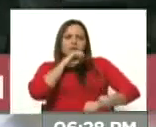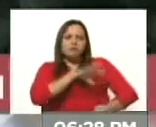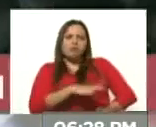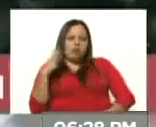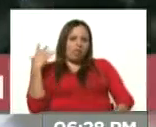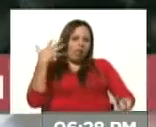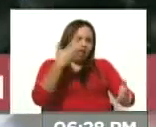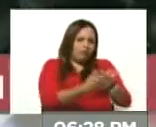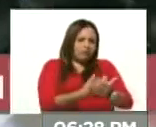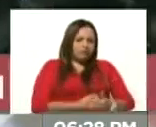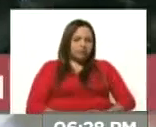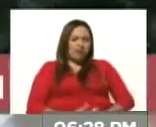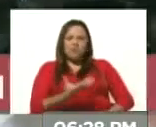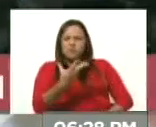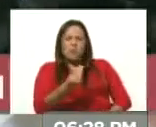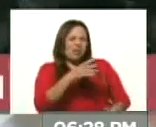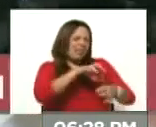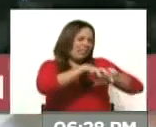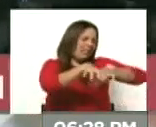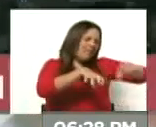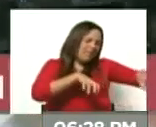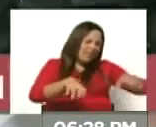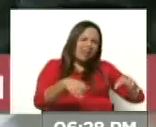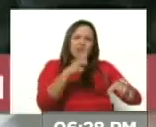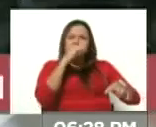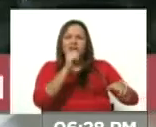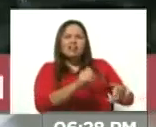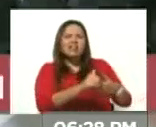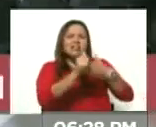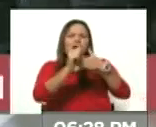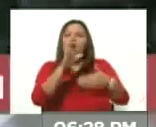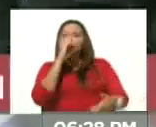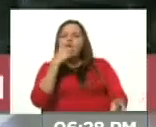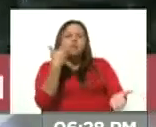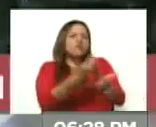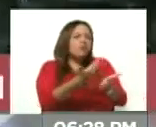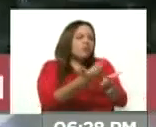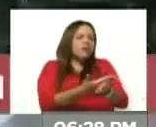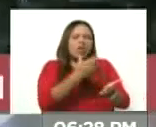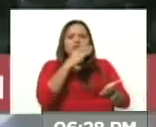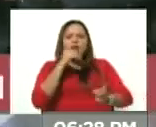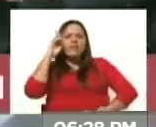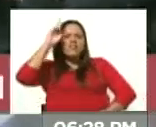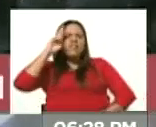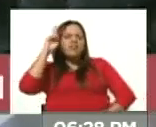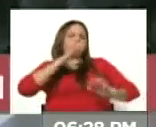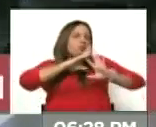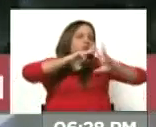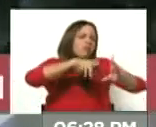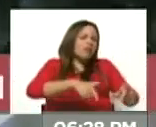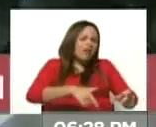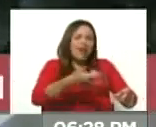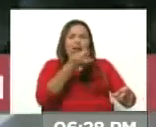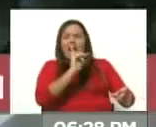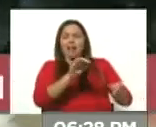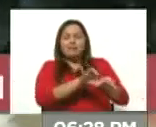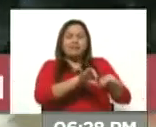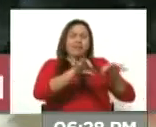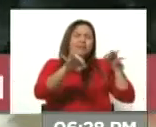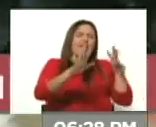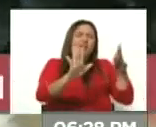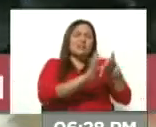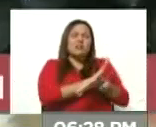muy dividida sin liderazgos sin ofertas y el discurso crítico desvinculado de las demandas y aspiraciones